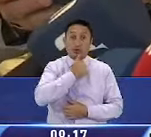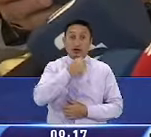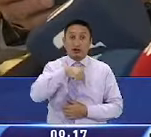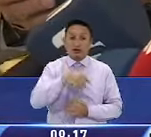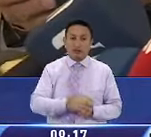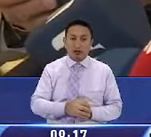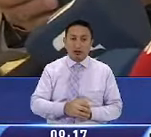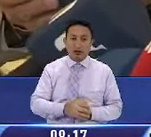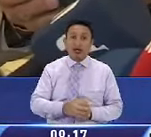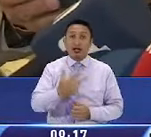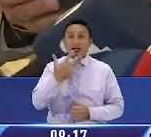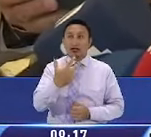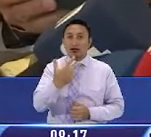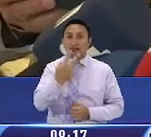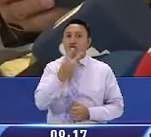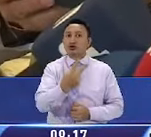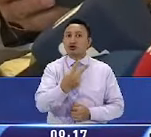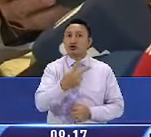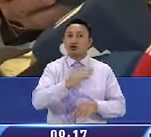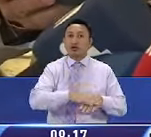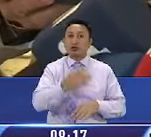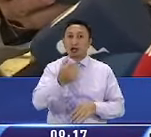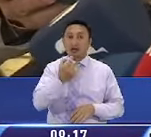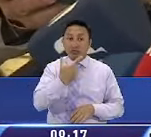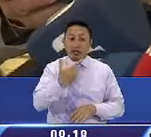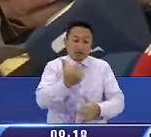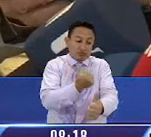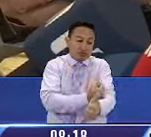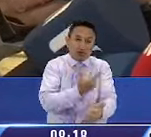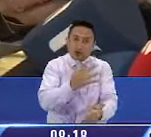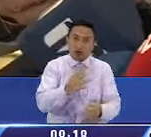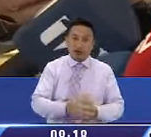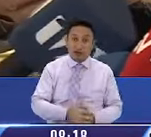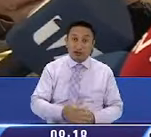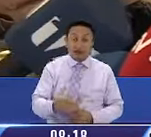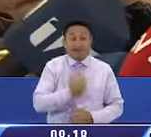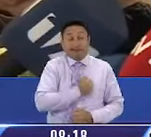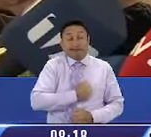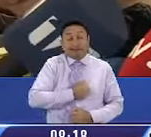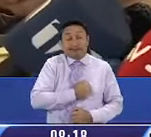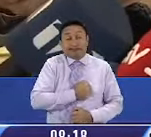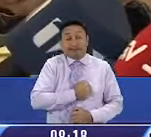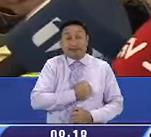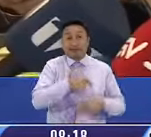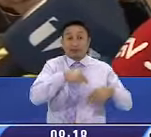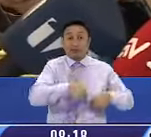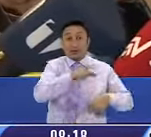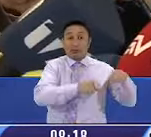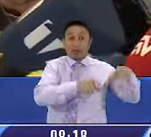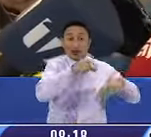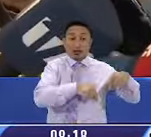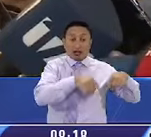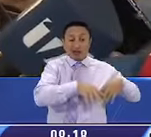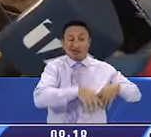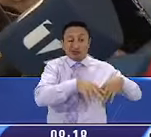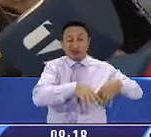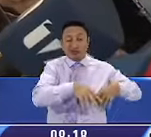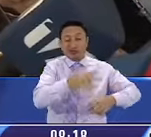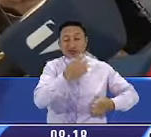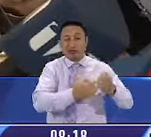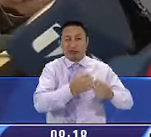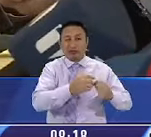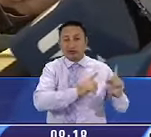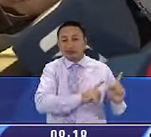diálisis, ya no están haciendo tres sino dos diálisis por la falta de insumo. Es totalmente penoso. El viacrucis al que se está llevando a